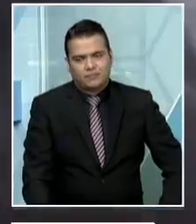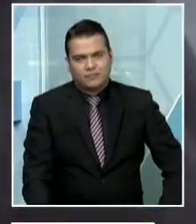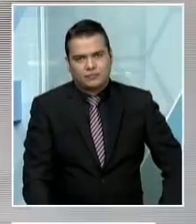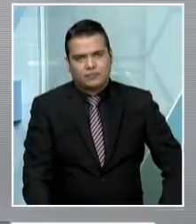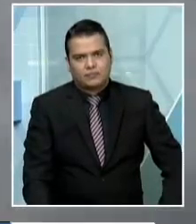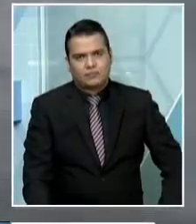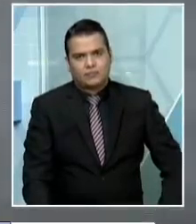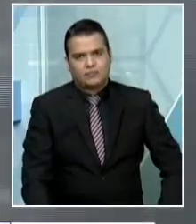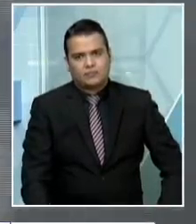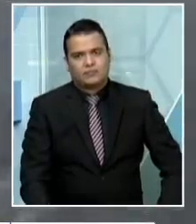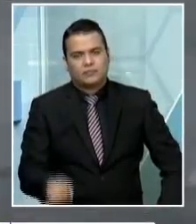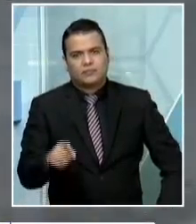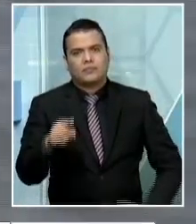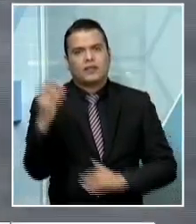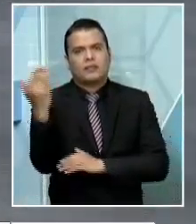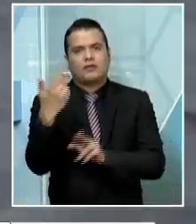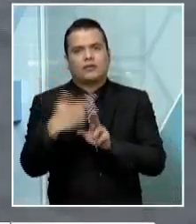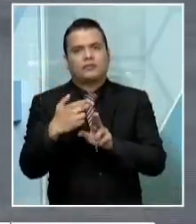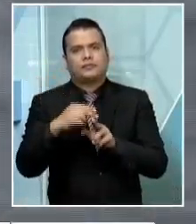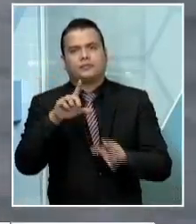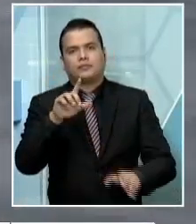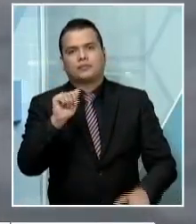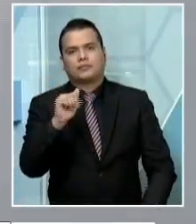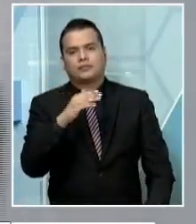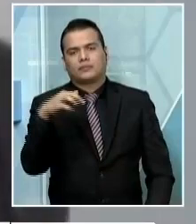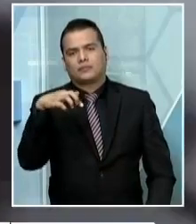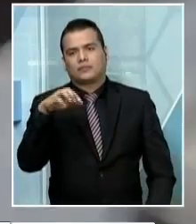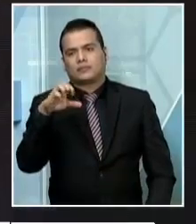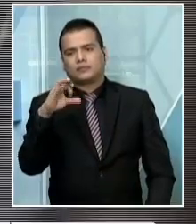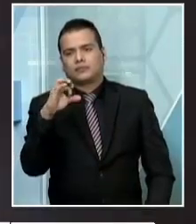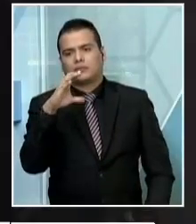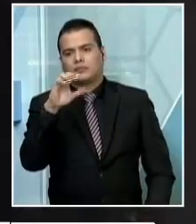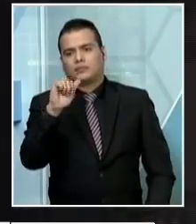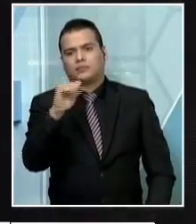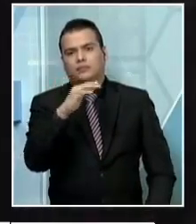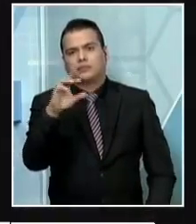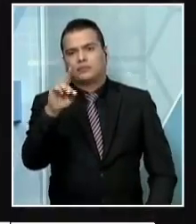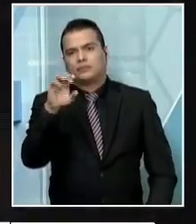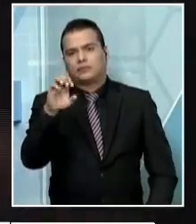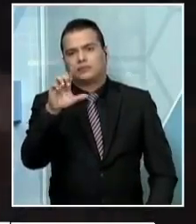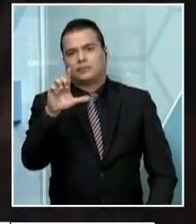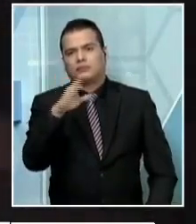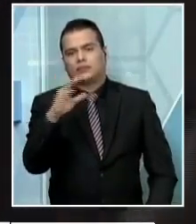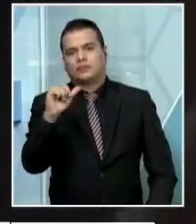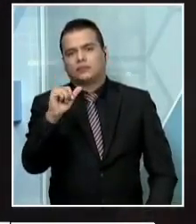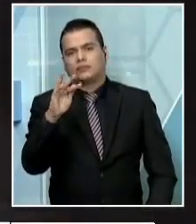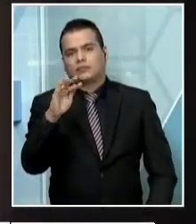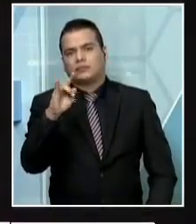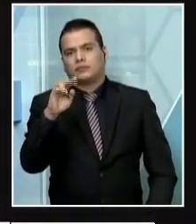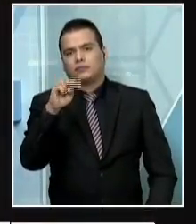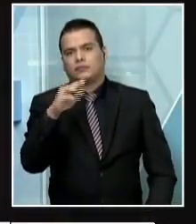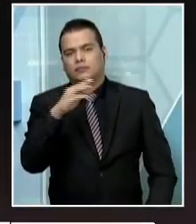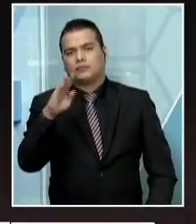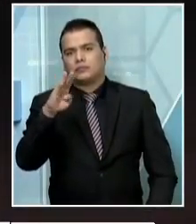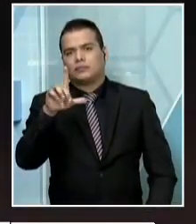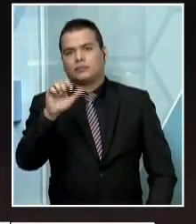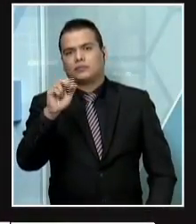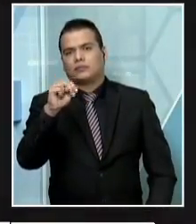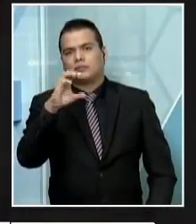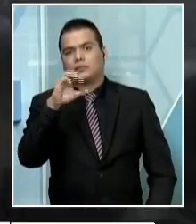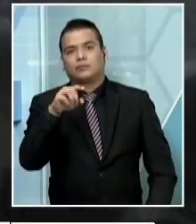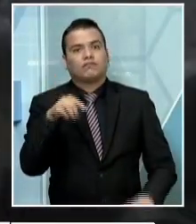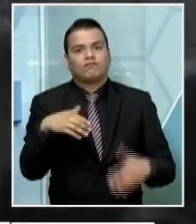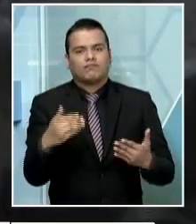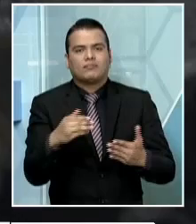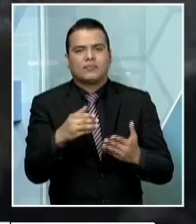La pesca del atún blanco es el nombre de la película que cuenta la historia de un grupo de jóvenes quienes viven en medio de la falta de oportunidades y